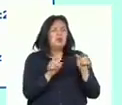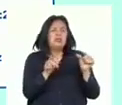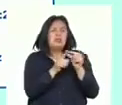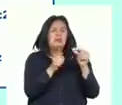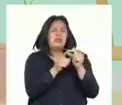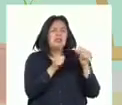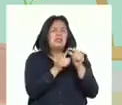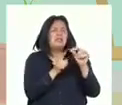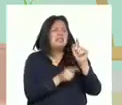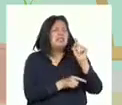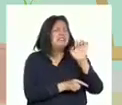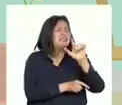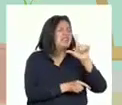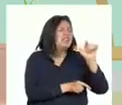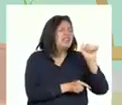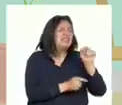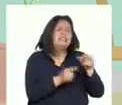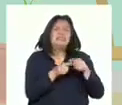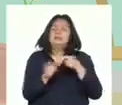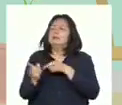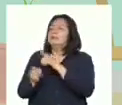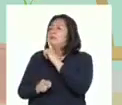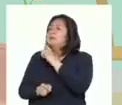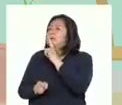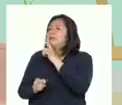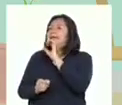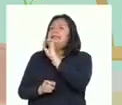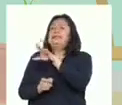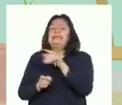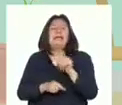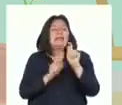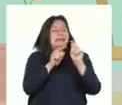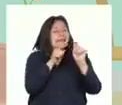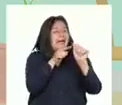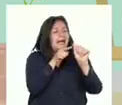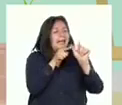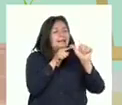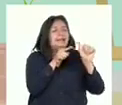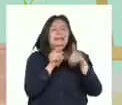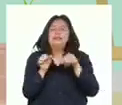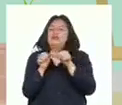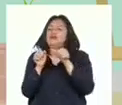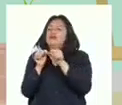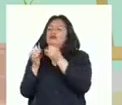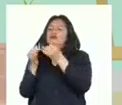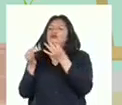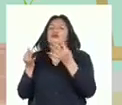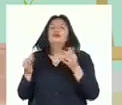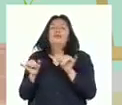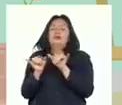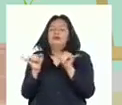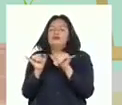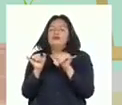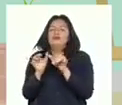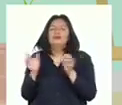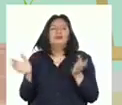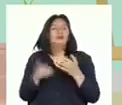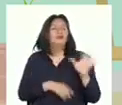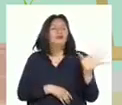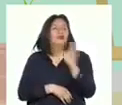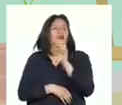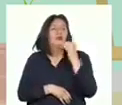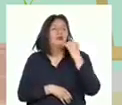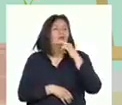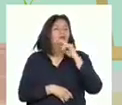palabra talla. El papá de Daniel le explica que eso es la talla. La talla es la medida que todas